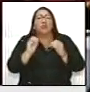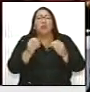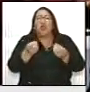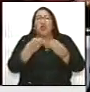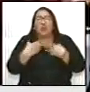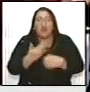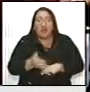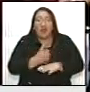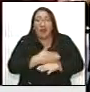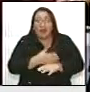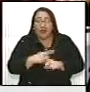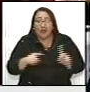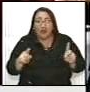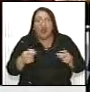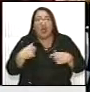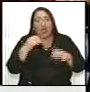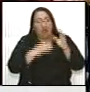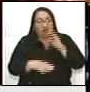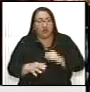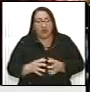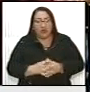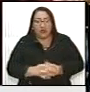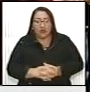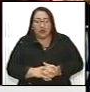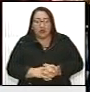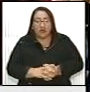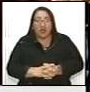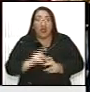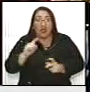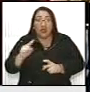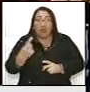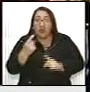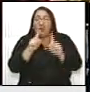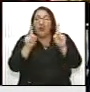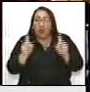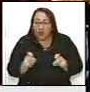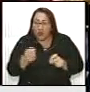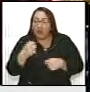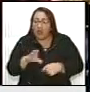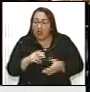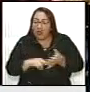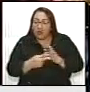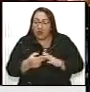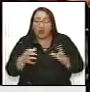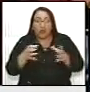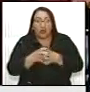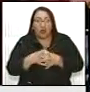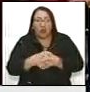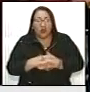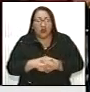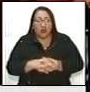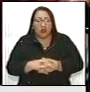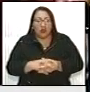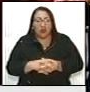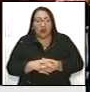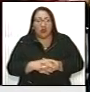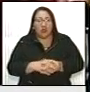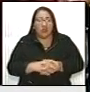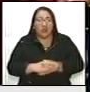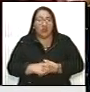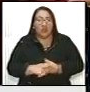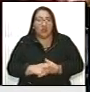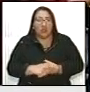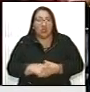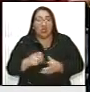¿Por qué no nos dicen de frente si no nos quieren ayudar? Esa es la pregunta que traslado y esa es la pregunta que siempre